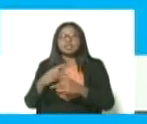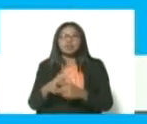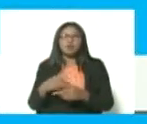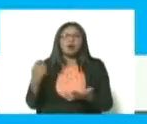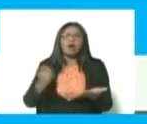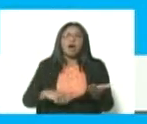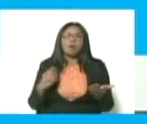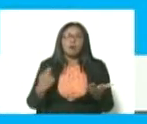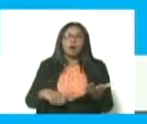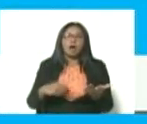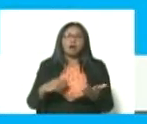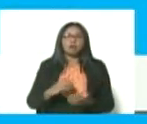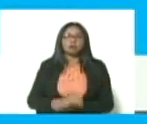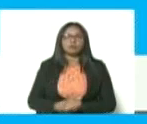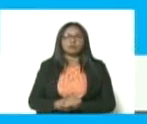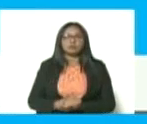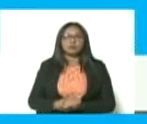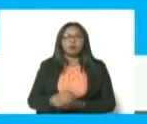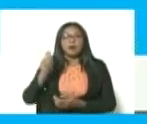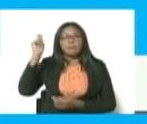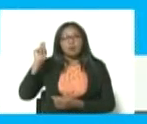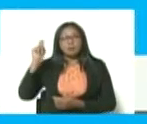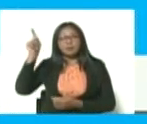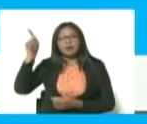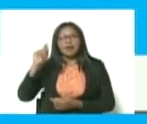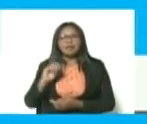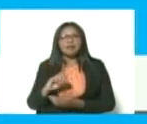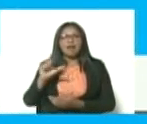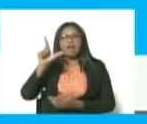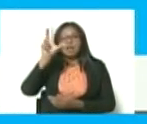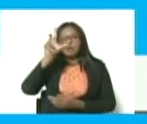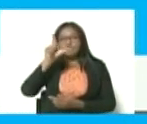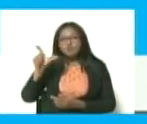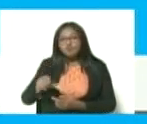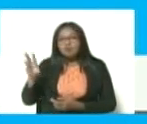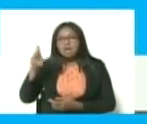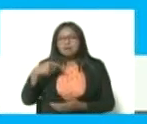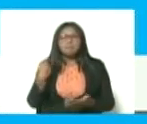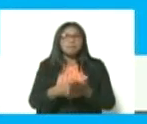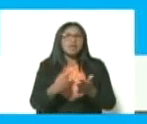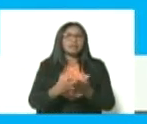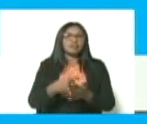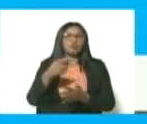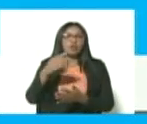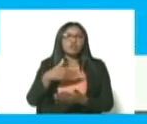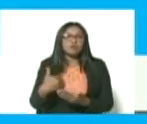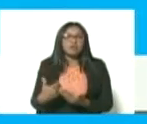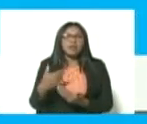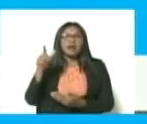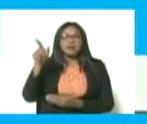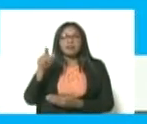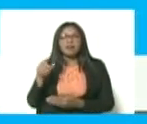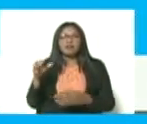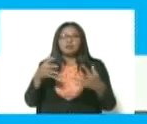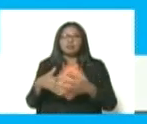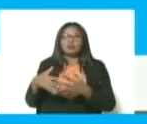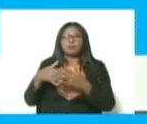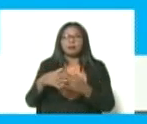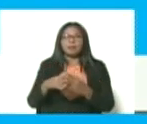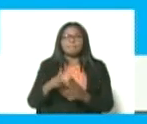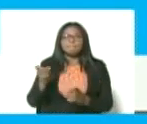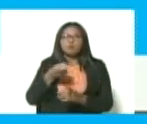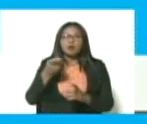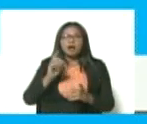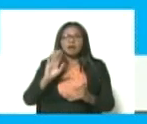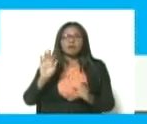abogados, parlamentarios en Guyana. Invierta lo que invierta la ExxonMobil para tratar de torcer el curso